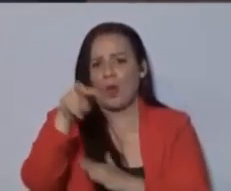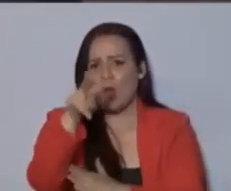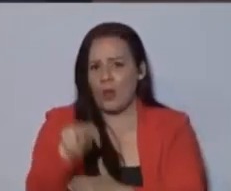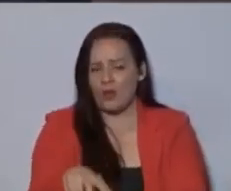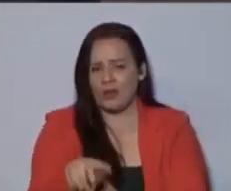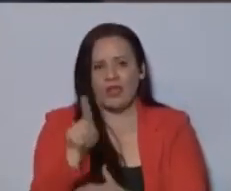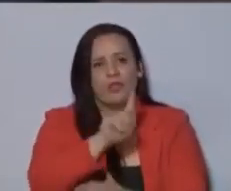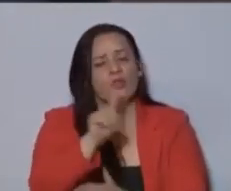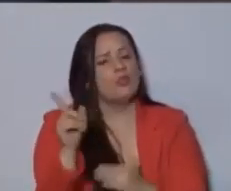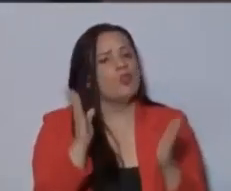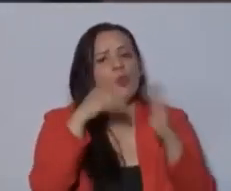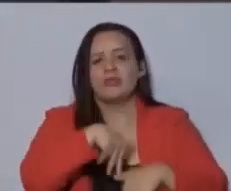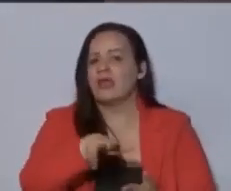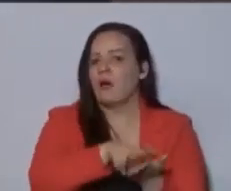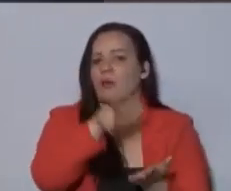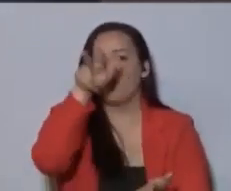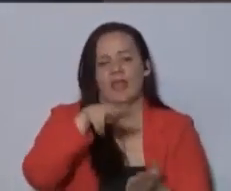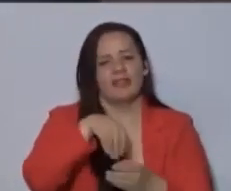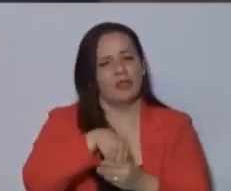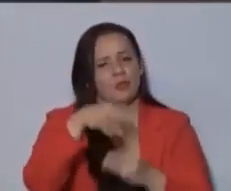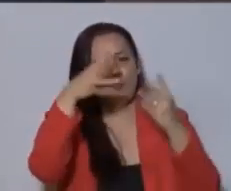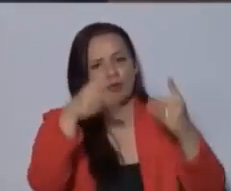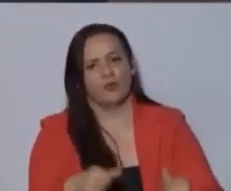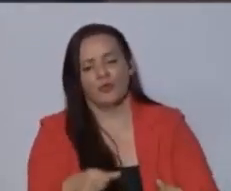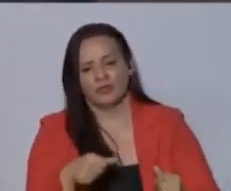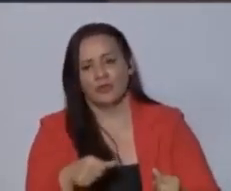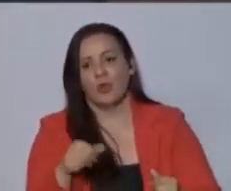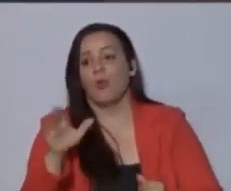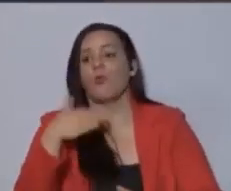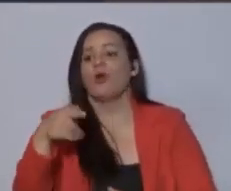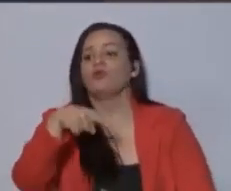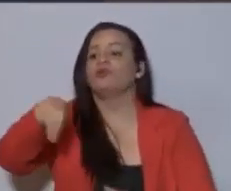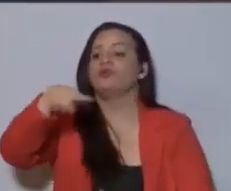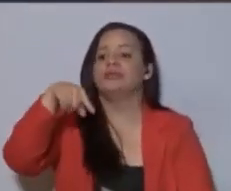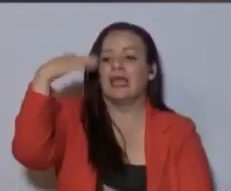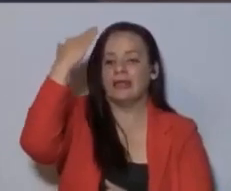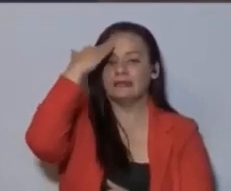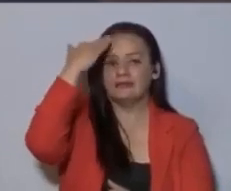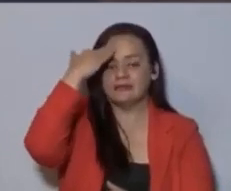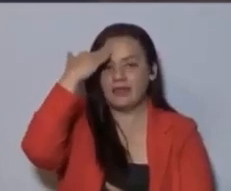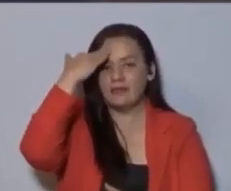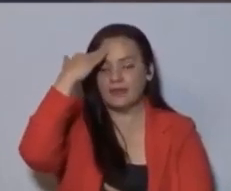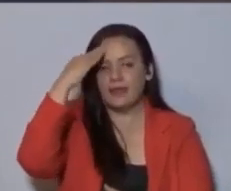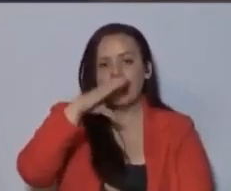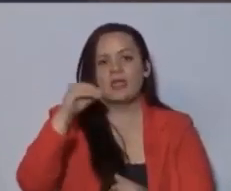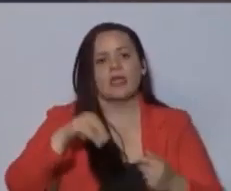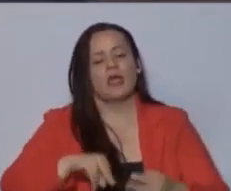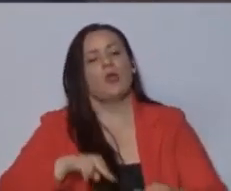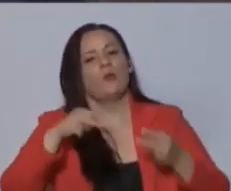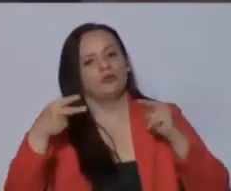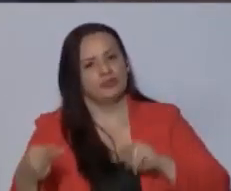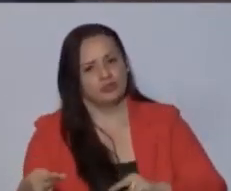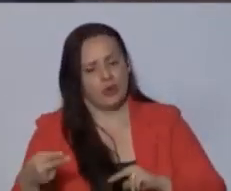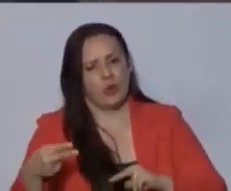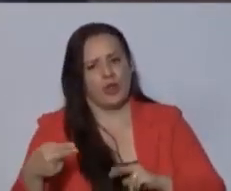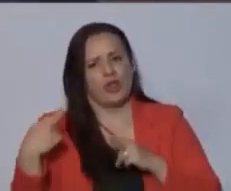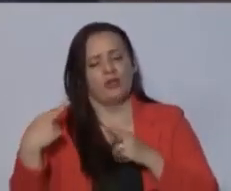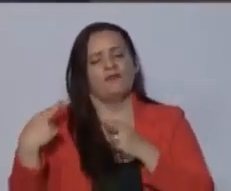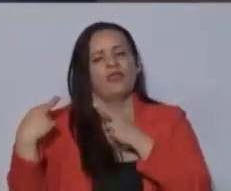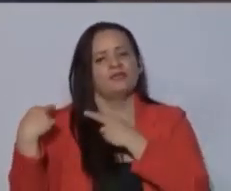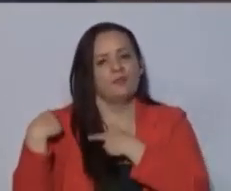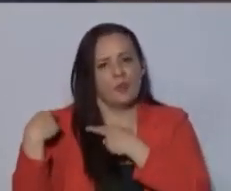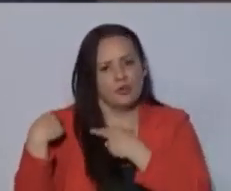colones no están aprobados en un presupuesto extraordinario, cuando ustedes saben que la oposición responsable de aquí de la Asamblea